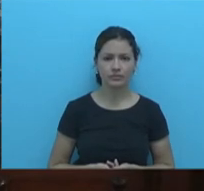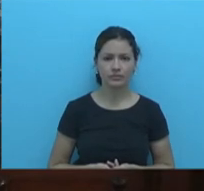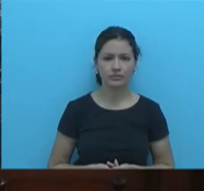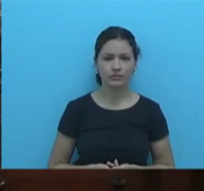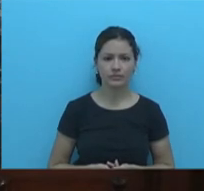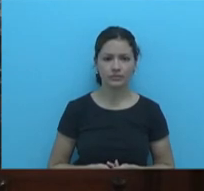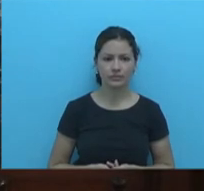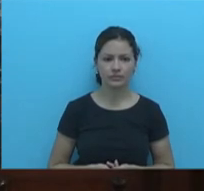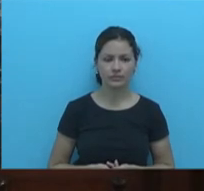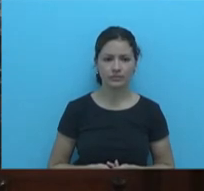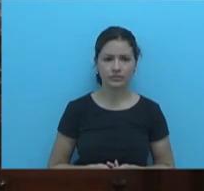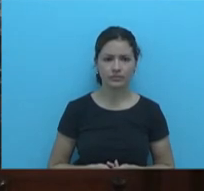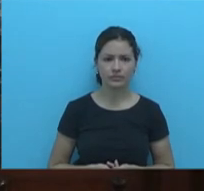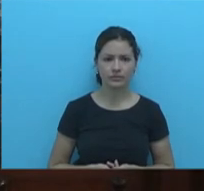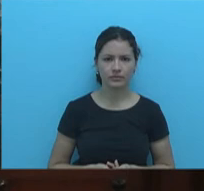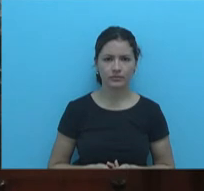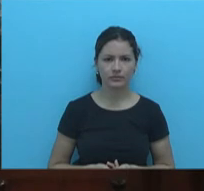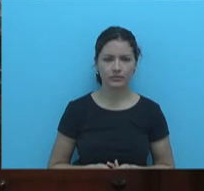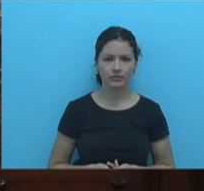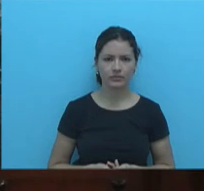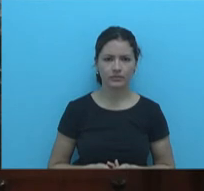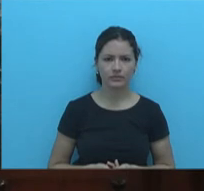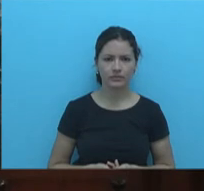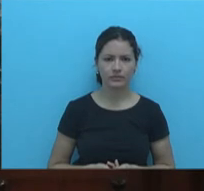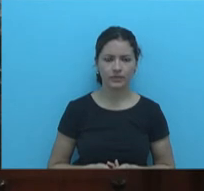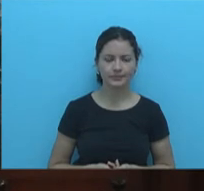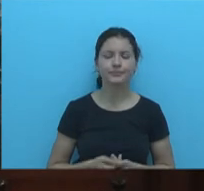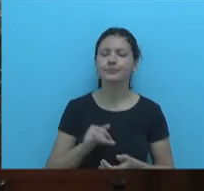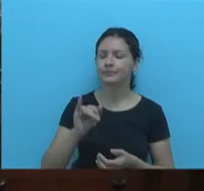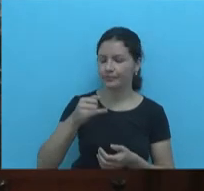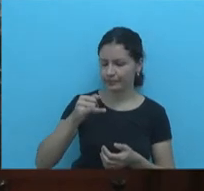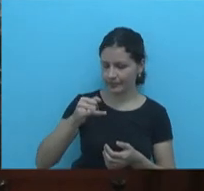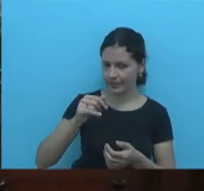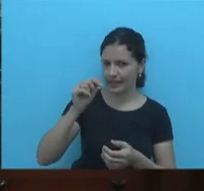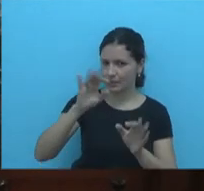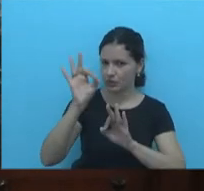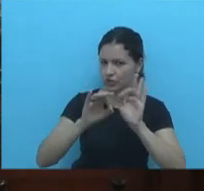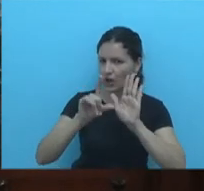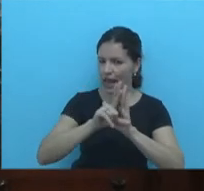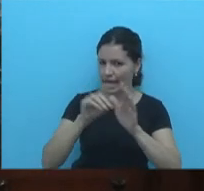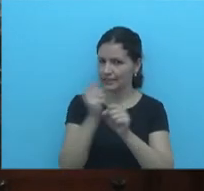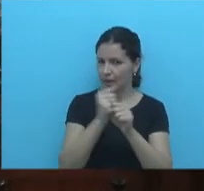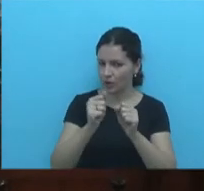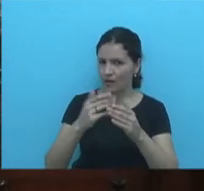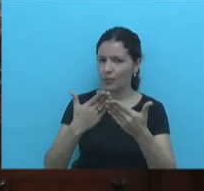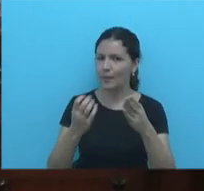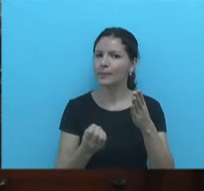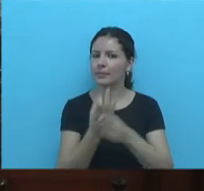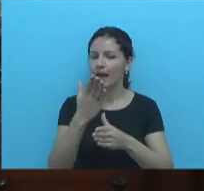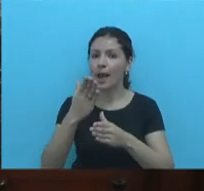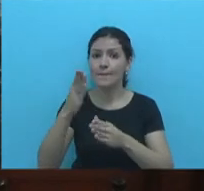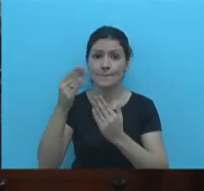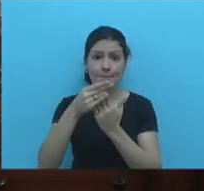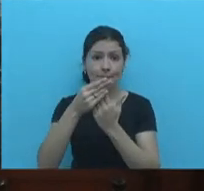Tiene la palabra la diputada. Bueno, la idea sería que sí, al aprobar el proyecto de ley, se genere el espacio desde el